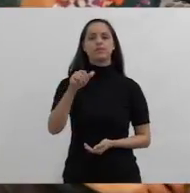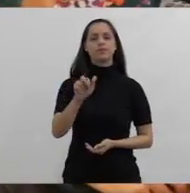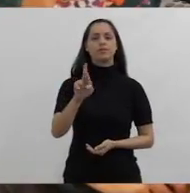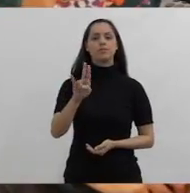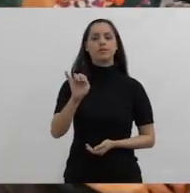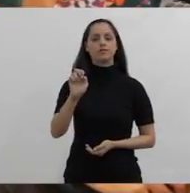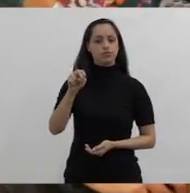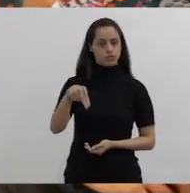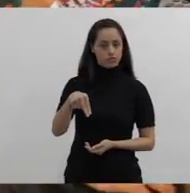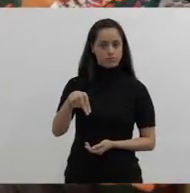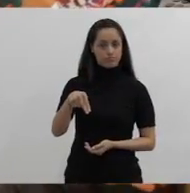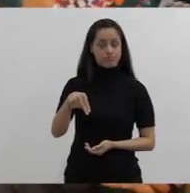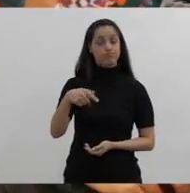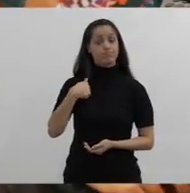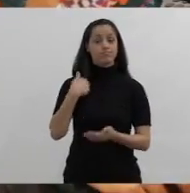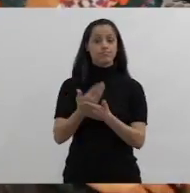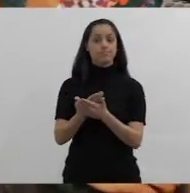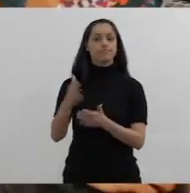nombre es Martín Tricarico.